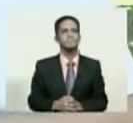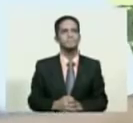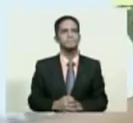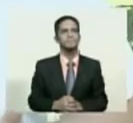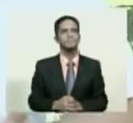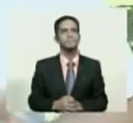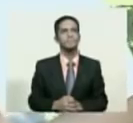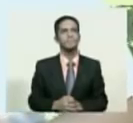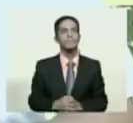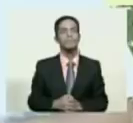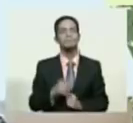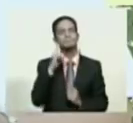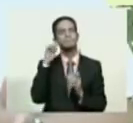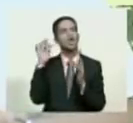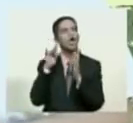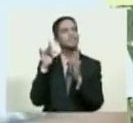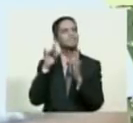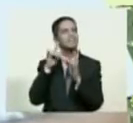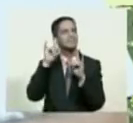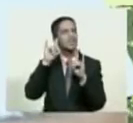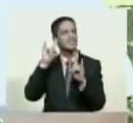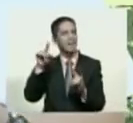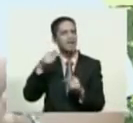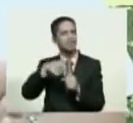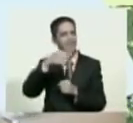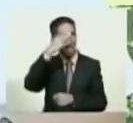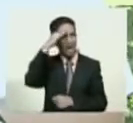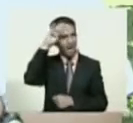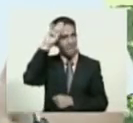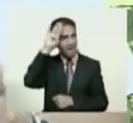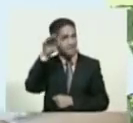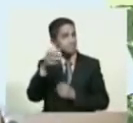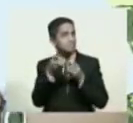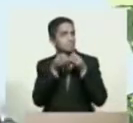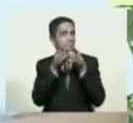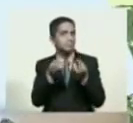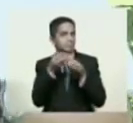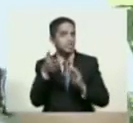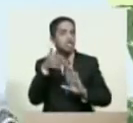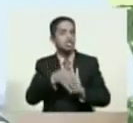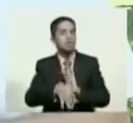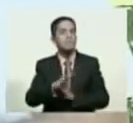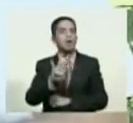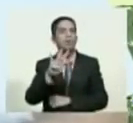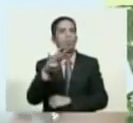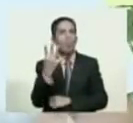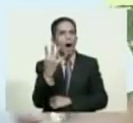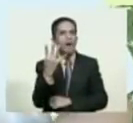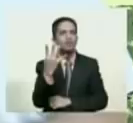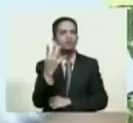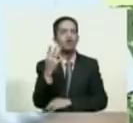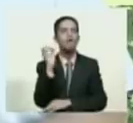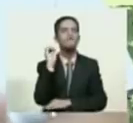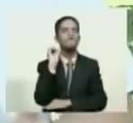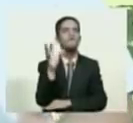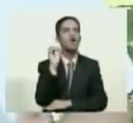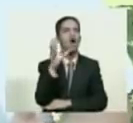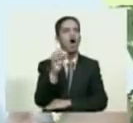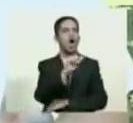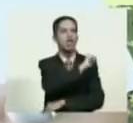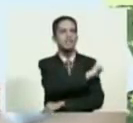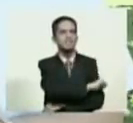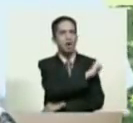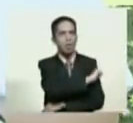Estamos en vivo y directo desde La Habana, Cuba, llevándoles todas las incidencias del 24º Foro de Sao Paulo. El día de hoy